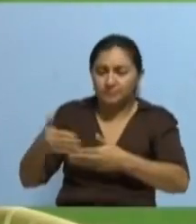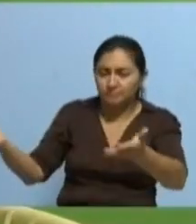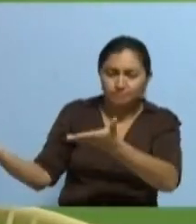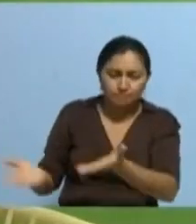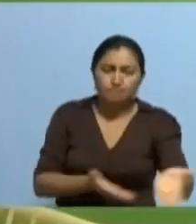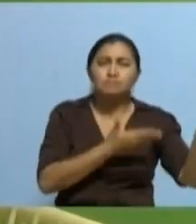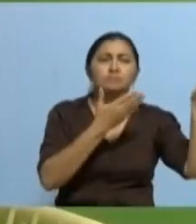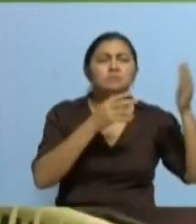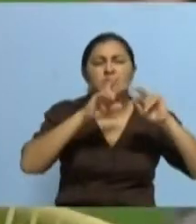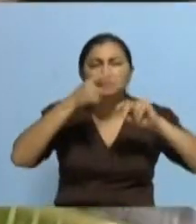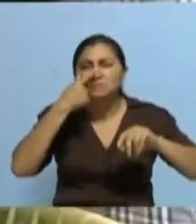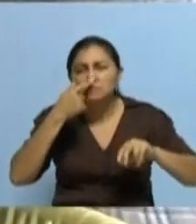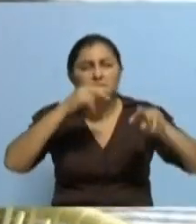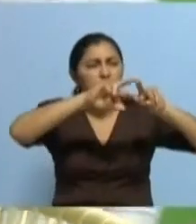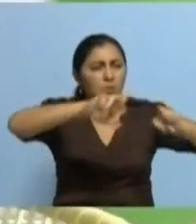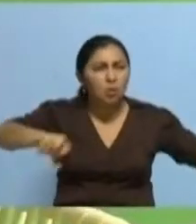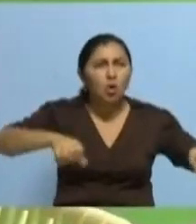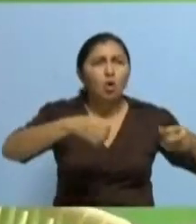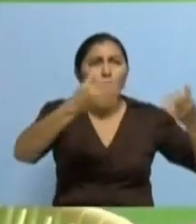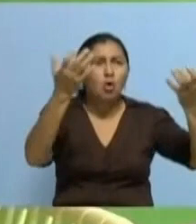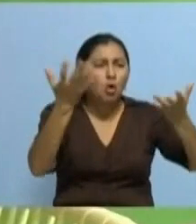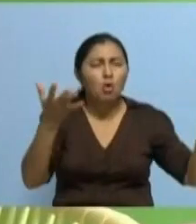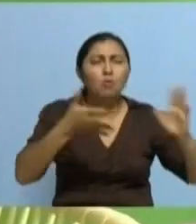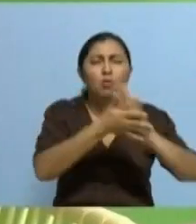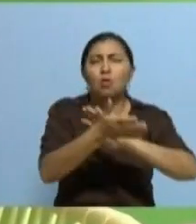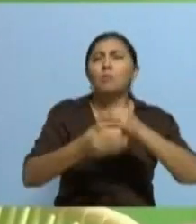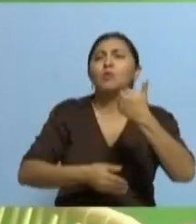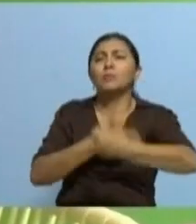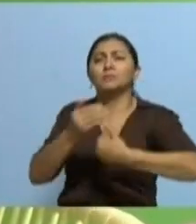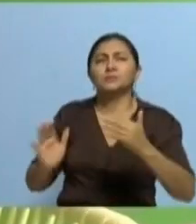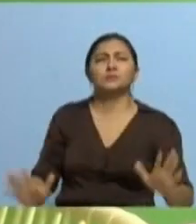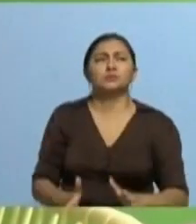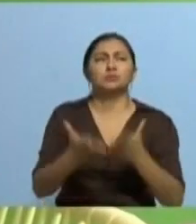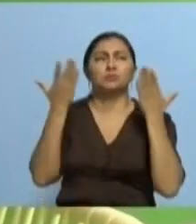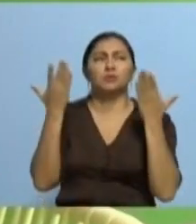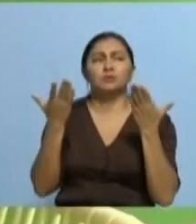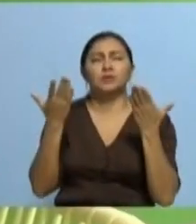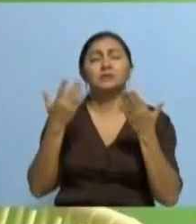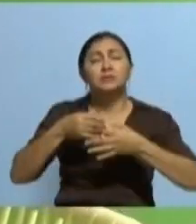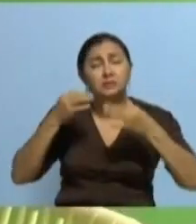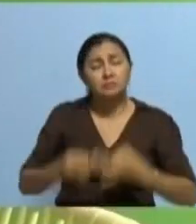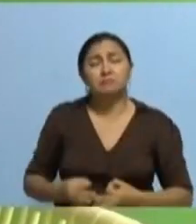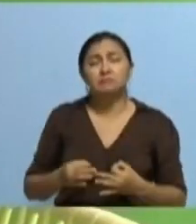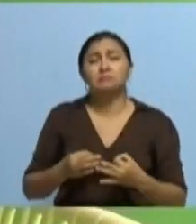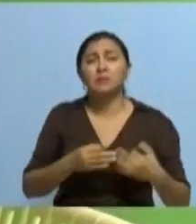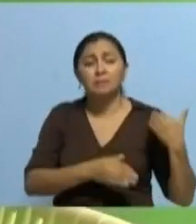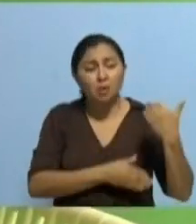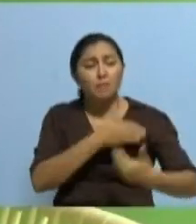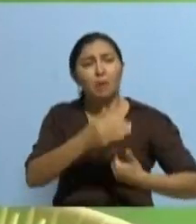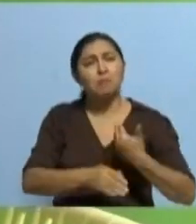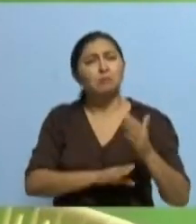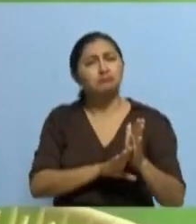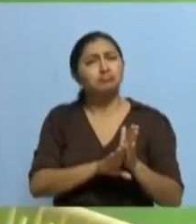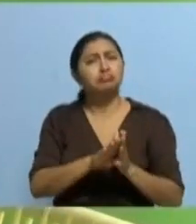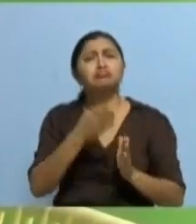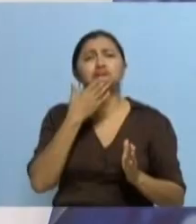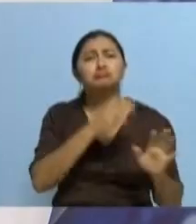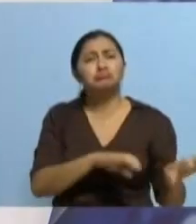abiertas para siempre mejorar nuestros procesos y asegurarnos que las cosas marchen como deben marchar.